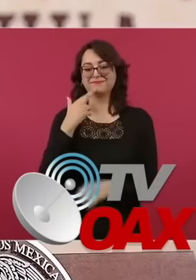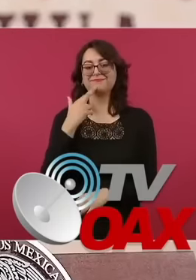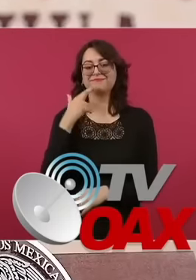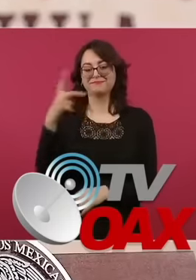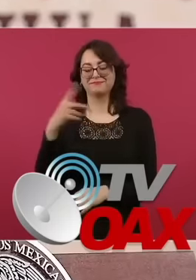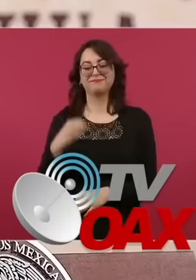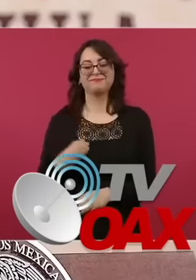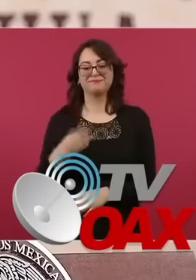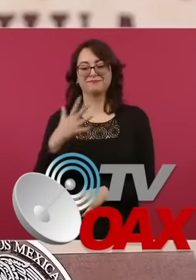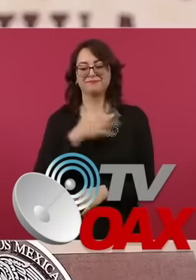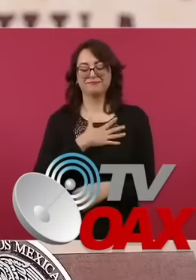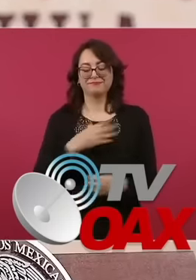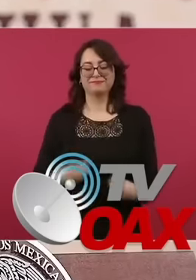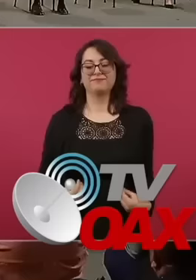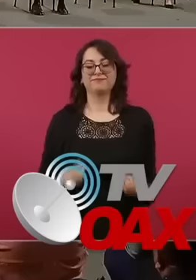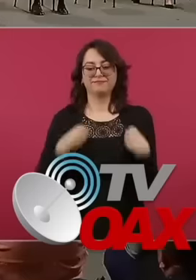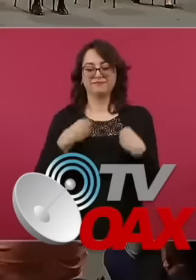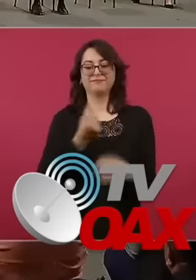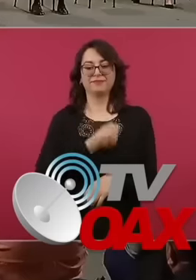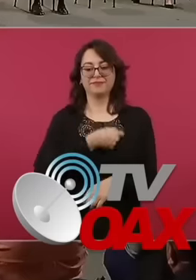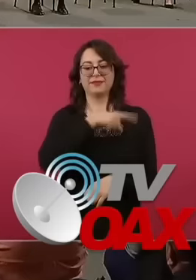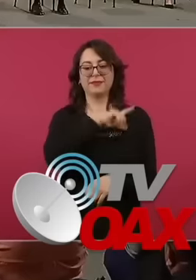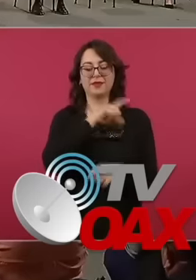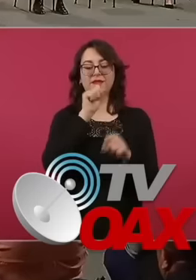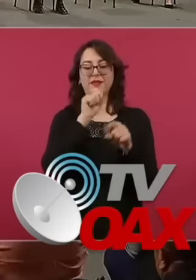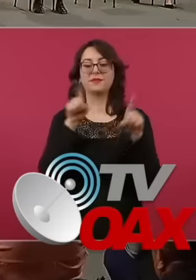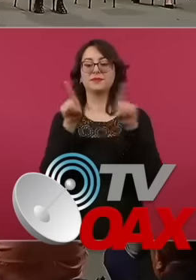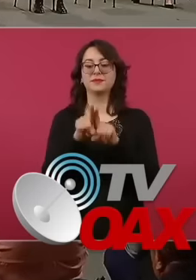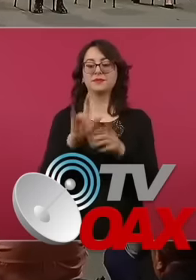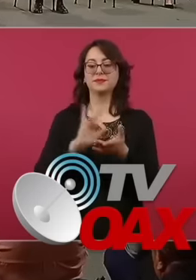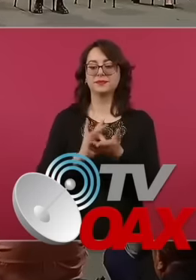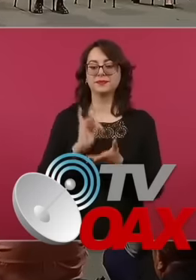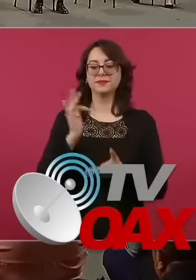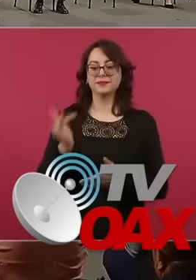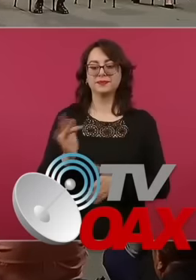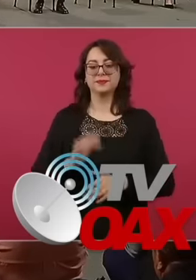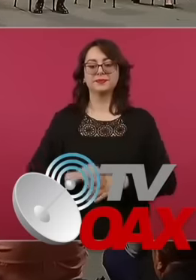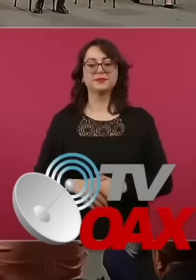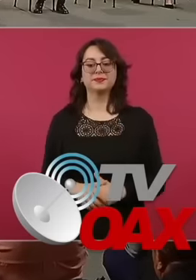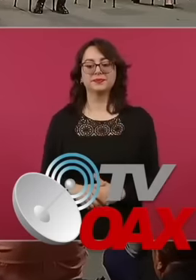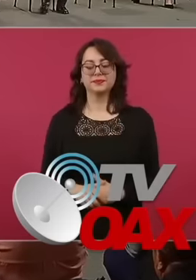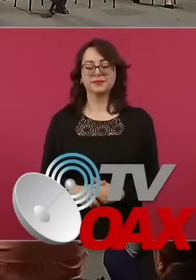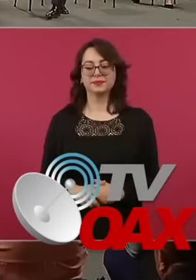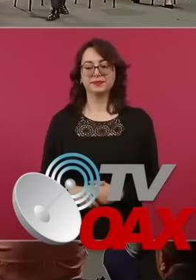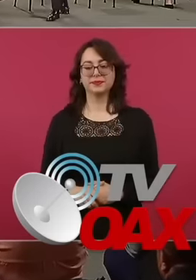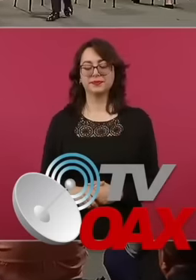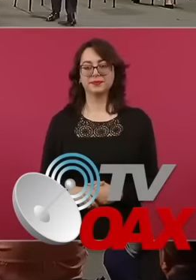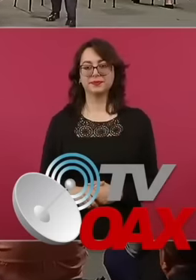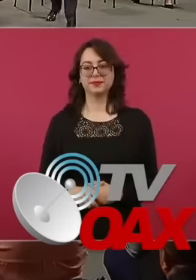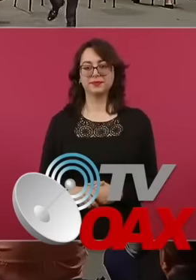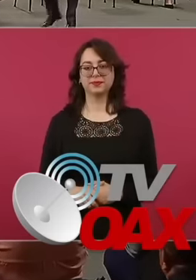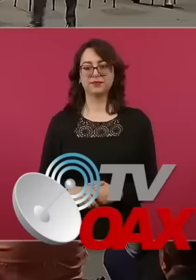y mejor calidad de vida Gracias Señor Presidente con